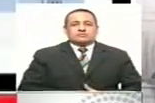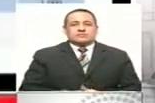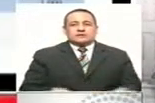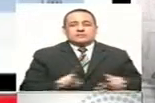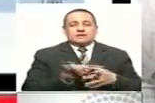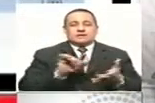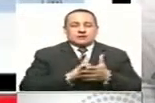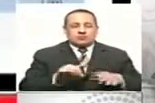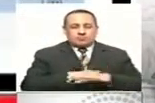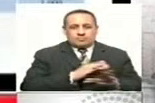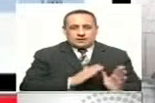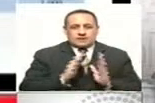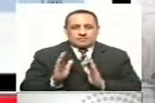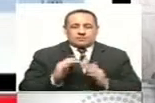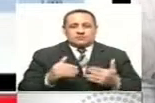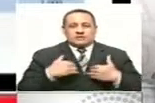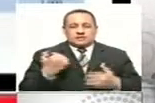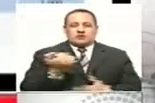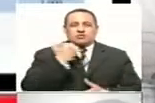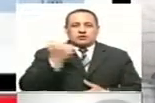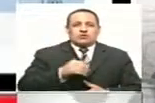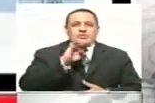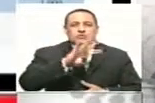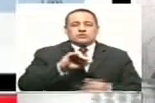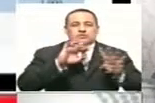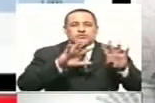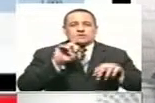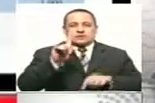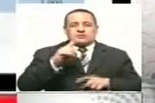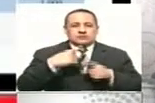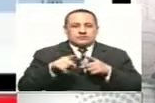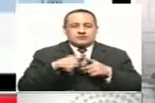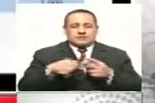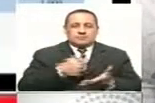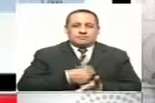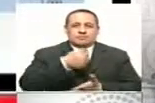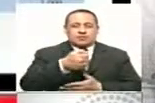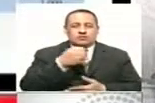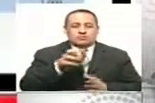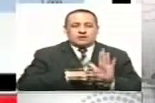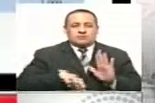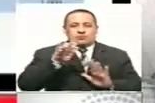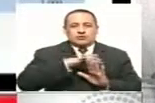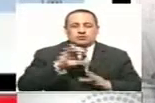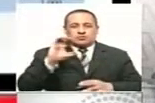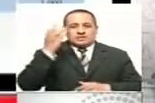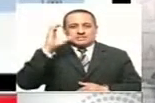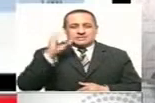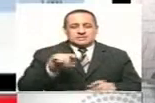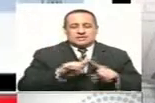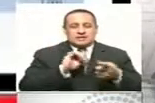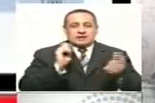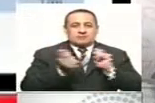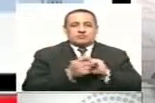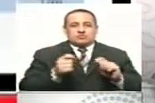Hemos planificado otorgar 491 subvenciones para proyectos de ciencia, tecnología e